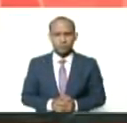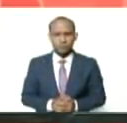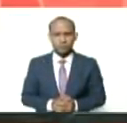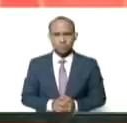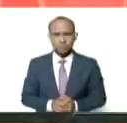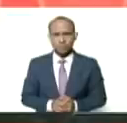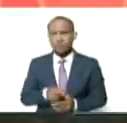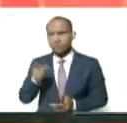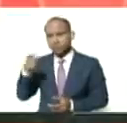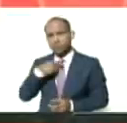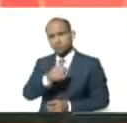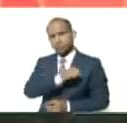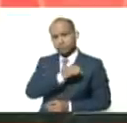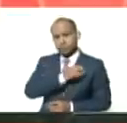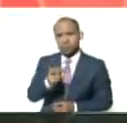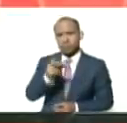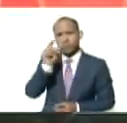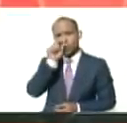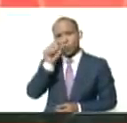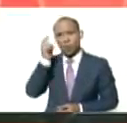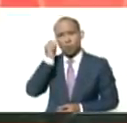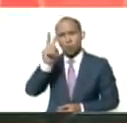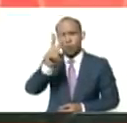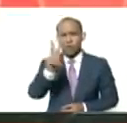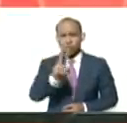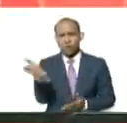a compatriotas, a venezolanos, venezolanas.